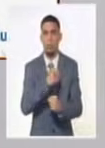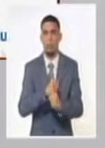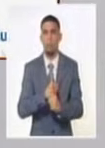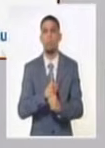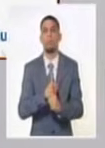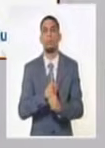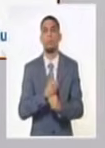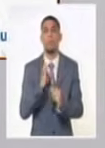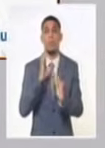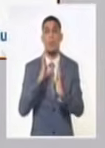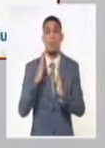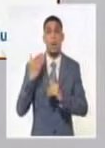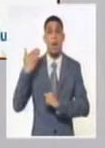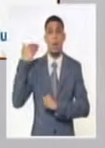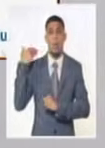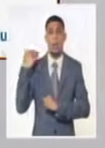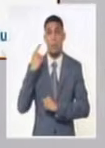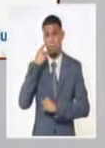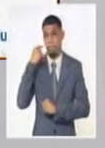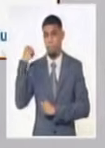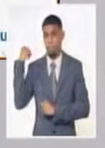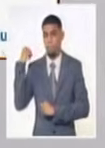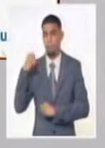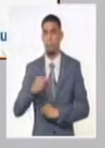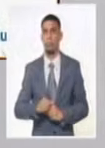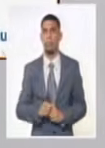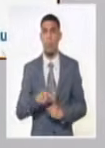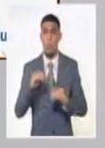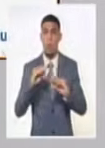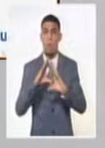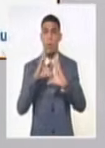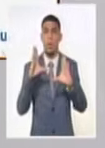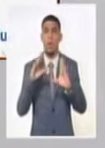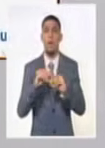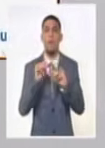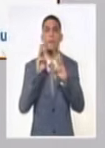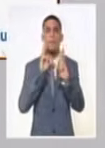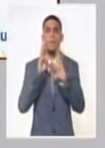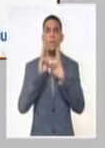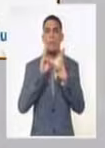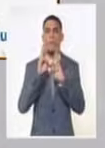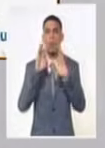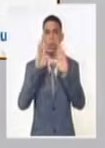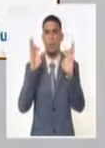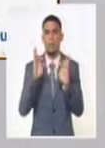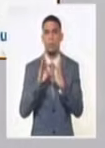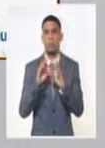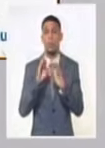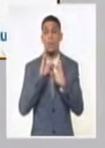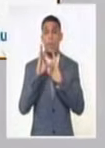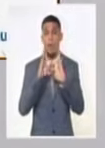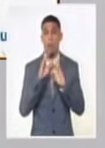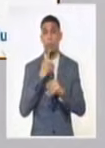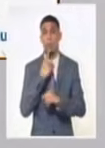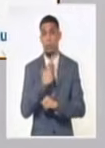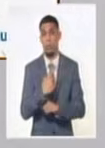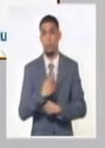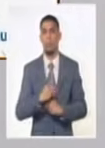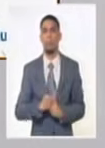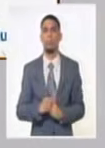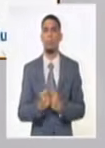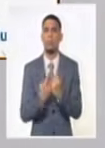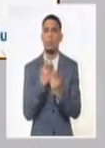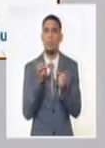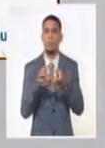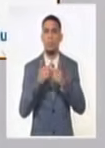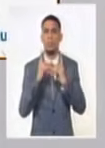anteriores, están en la nota que apareció esta mañana en nuestros perfiles oficiales. Pudiéramos decir, la hemos comentado incluso en algunas reuniones previas